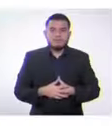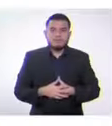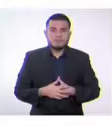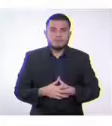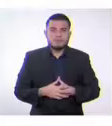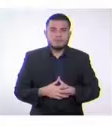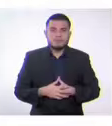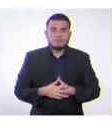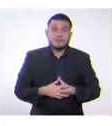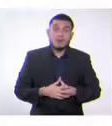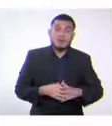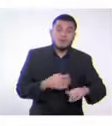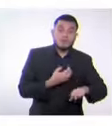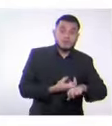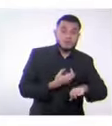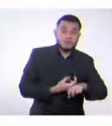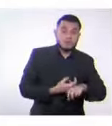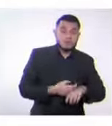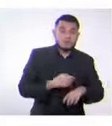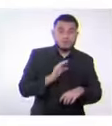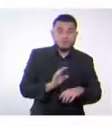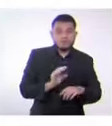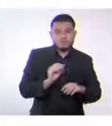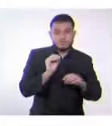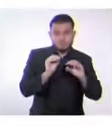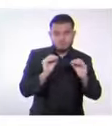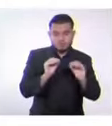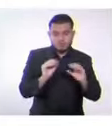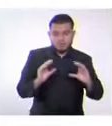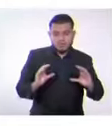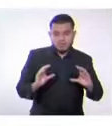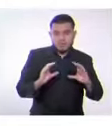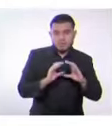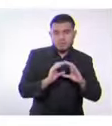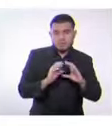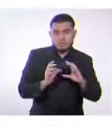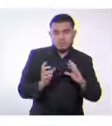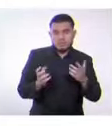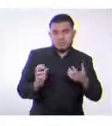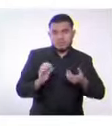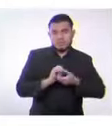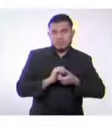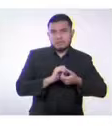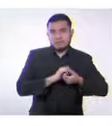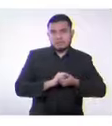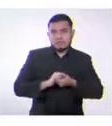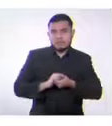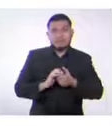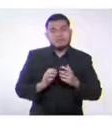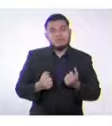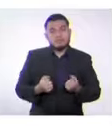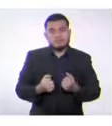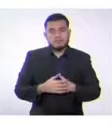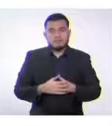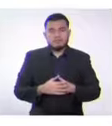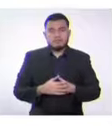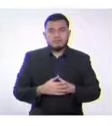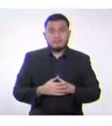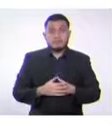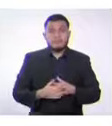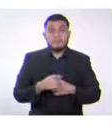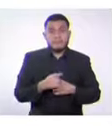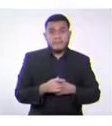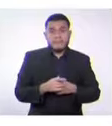sólidos tienen sus partículas unidas por fuerzas de atracción muy grandes, por lo que se